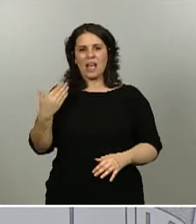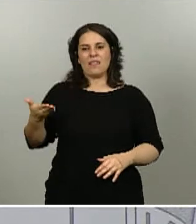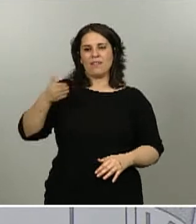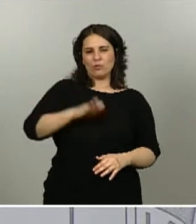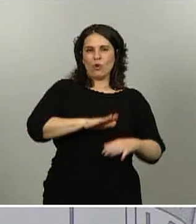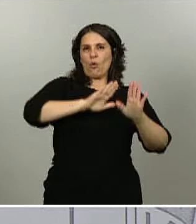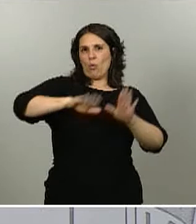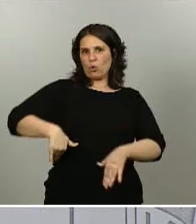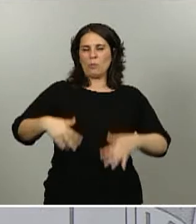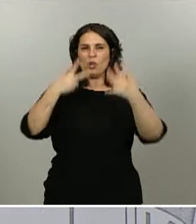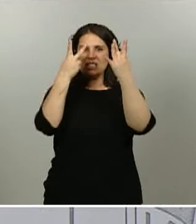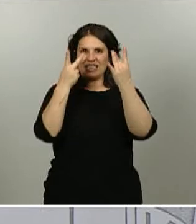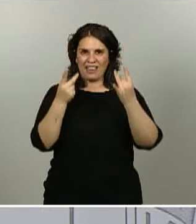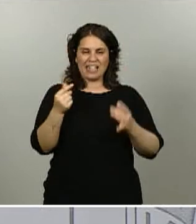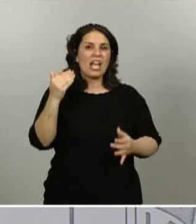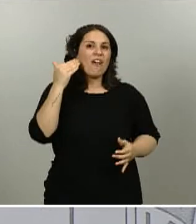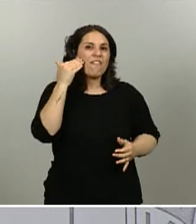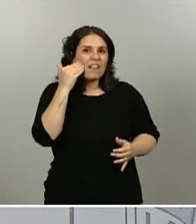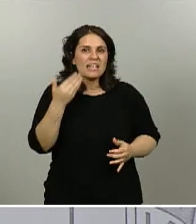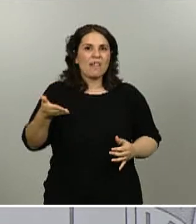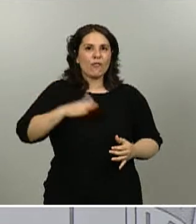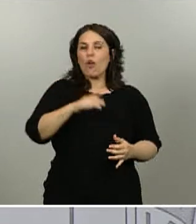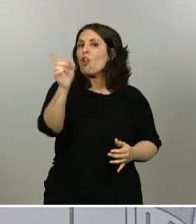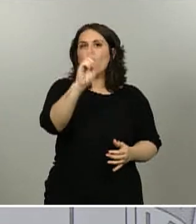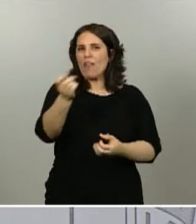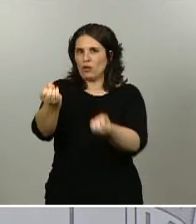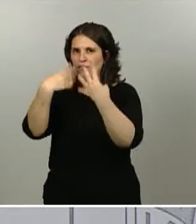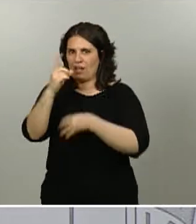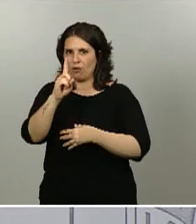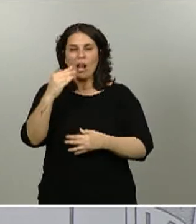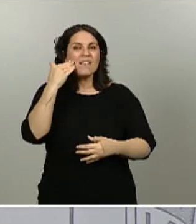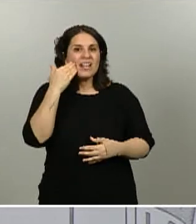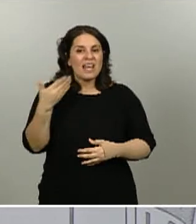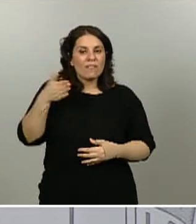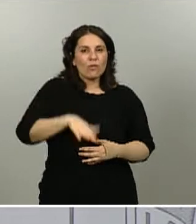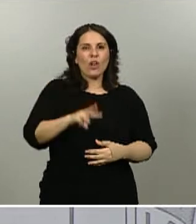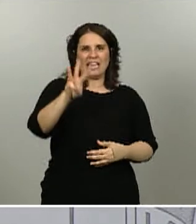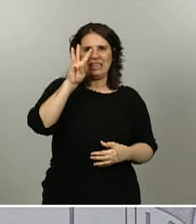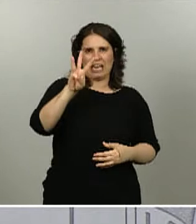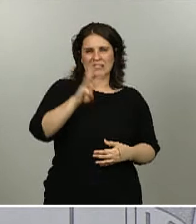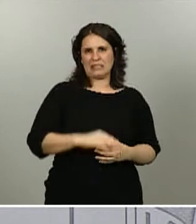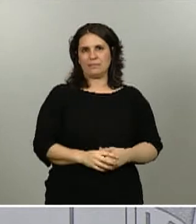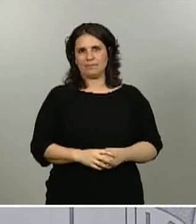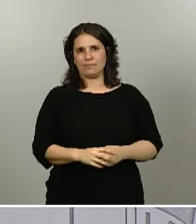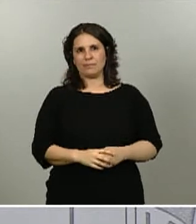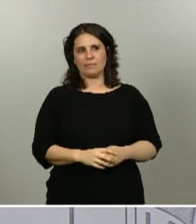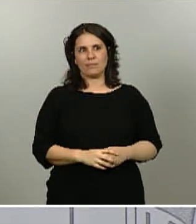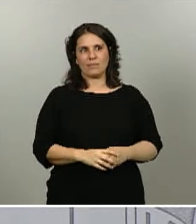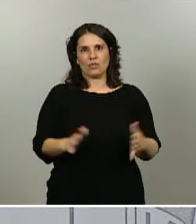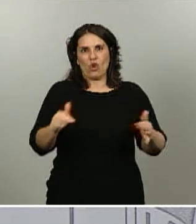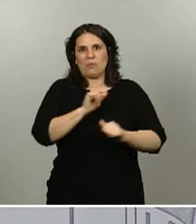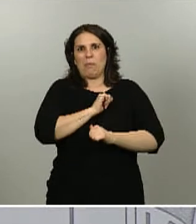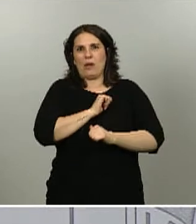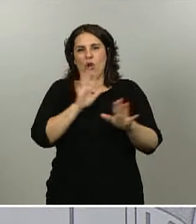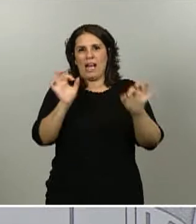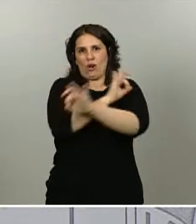fecha de defunción, no de notificación, aparecen 3 casos. Espero que no hayamos cometido un error, pero en